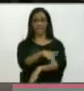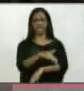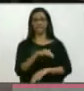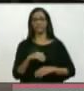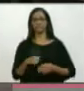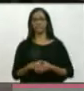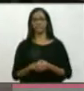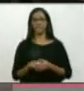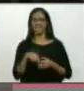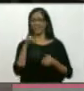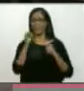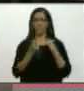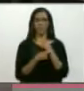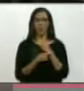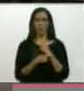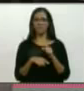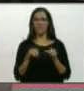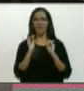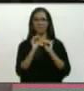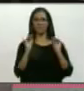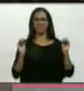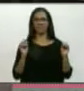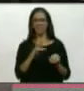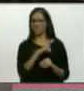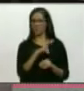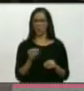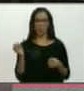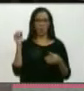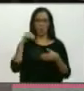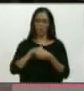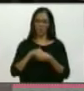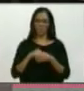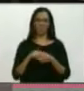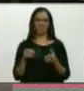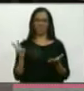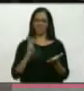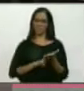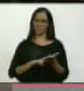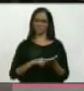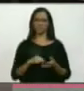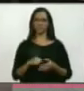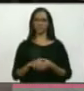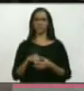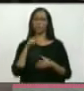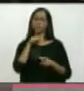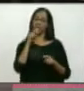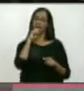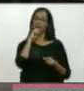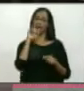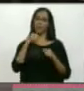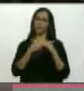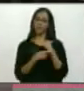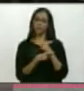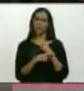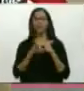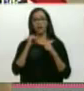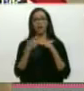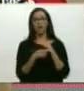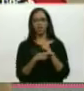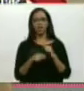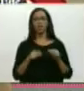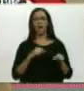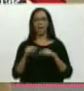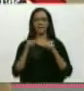Hay apuestas en la calle no, que el que tipo Guaidó, va a anunciar que no. Ustedes tienen envidia a Guaidó. Ah, claro, por supuesto. Y Guaidó ha mandado